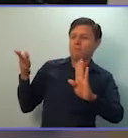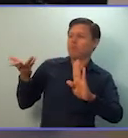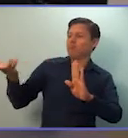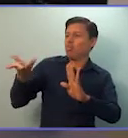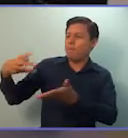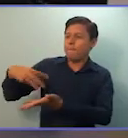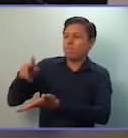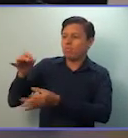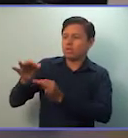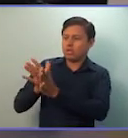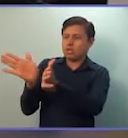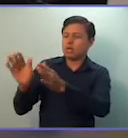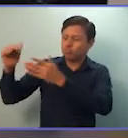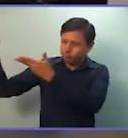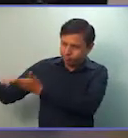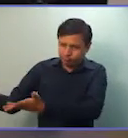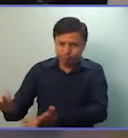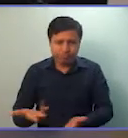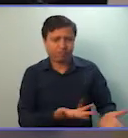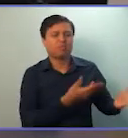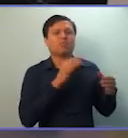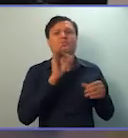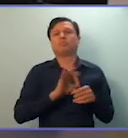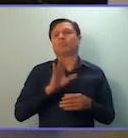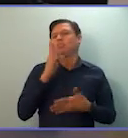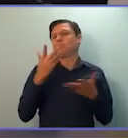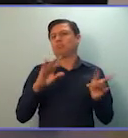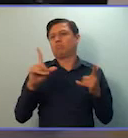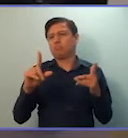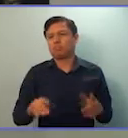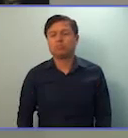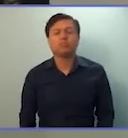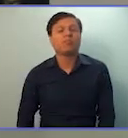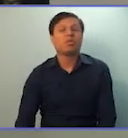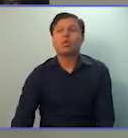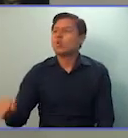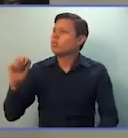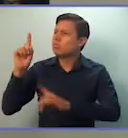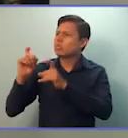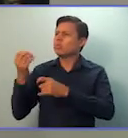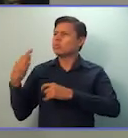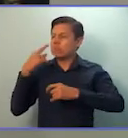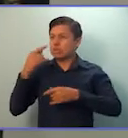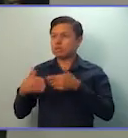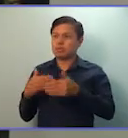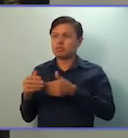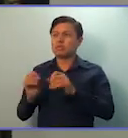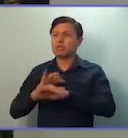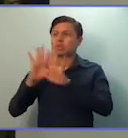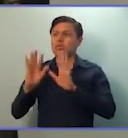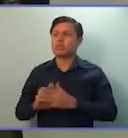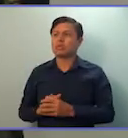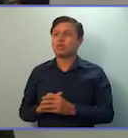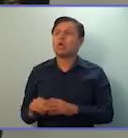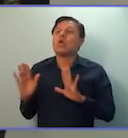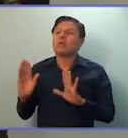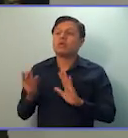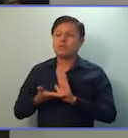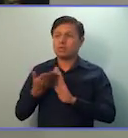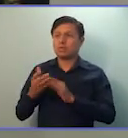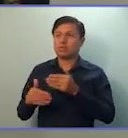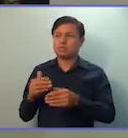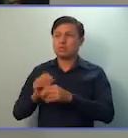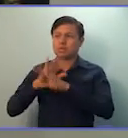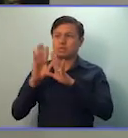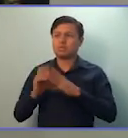para darle respuesta a la otra pregunta es que la gente decía que garantiza que el proceso va a ser transparente o se va a desarrollar en